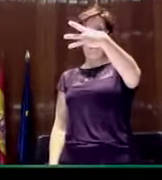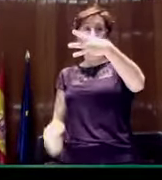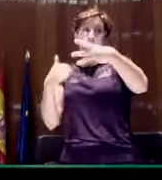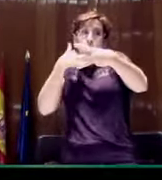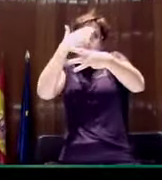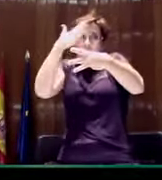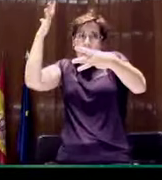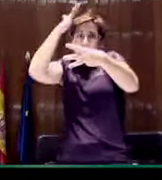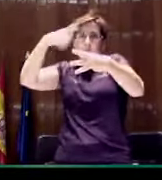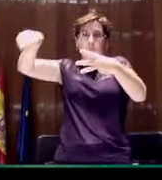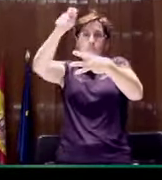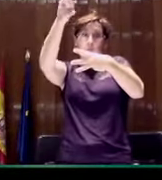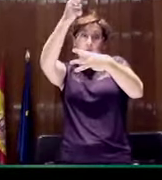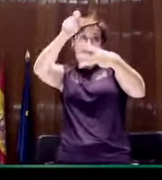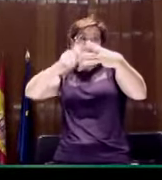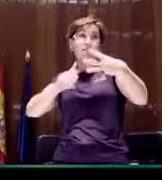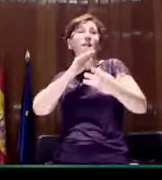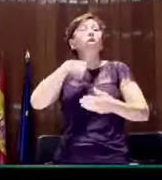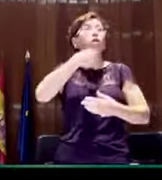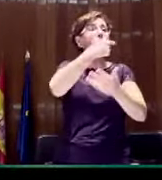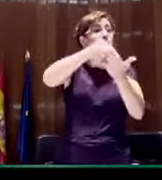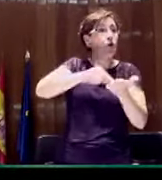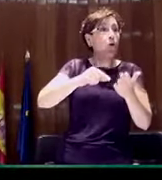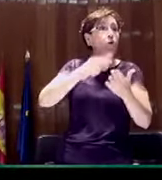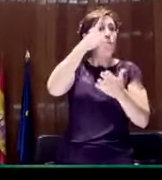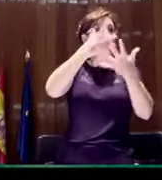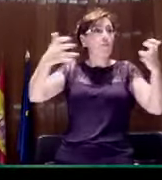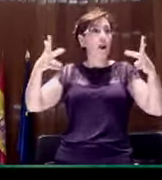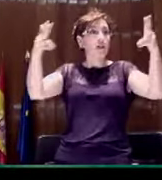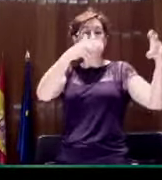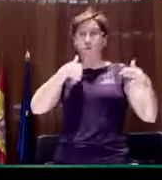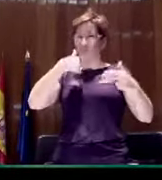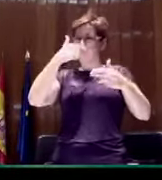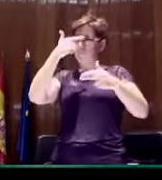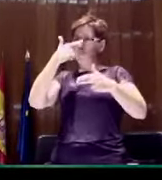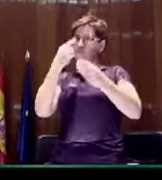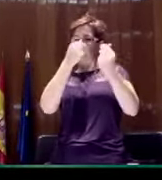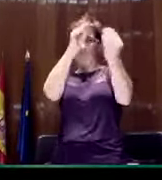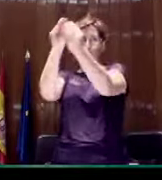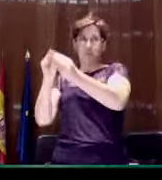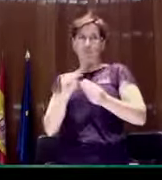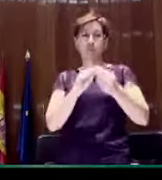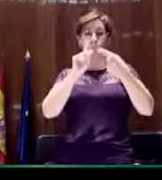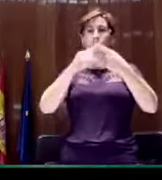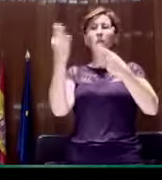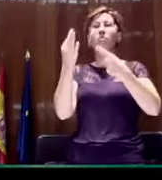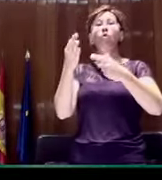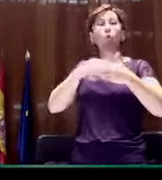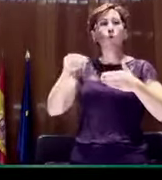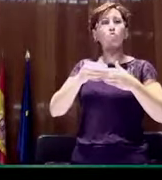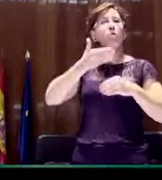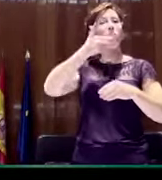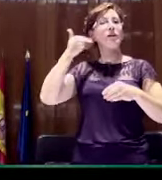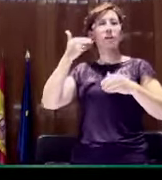muy similares a las que ustedes han sacado en el primer minuto. Tenemos que lograr que aumente el uso y el prestigio de la lengua. Tenemos